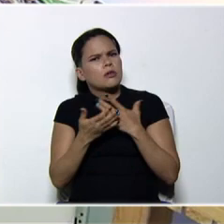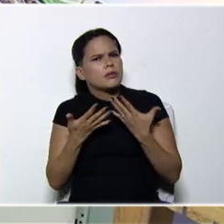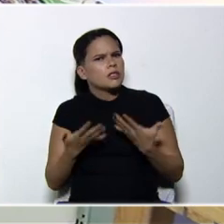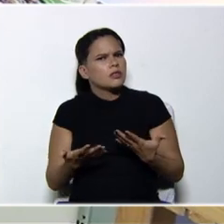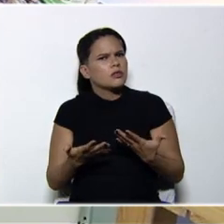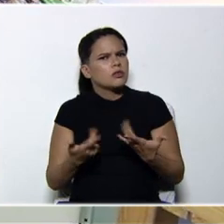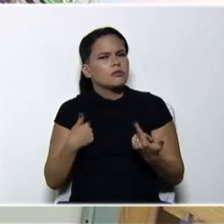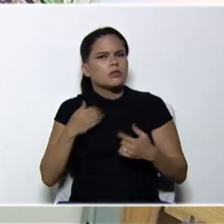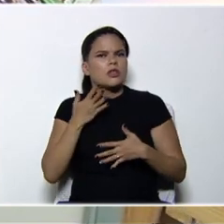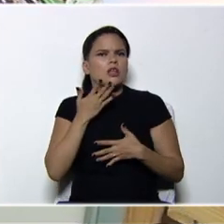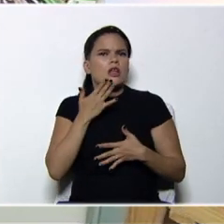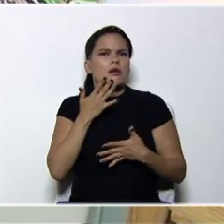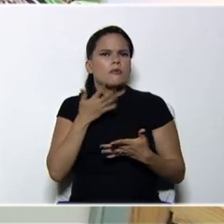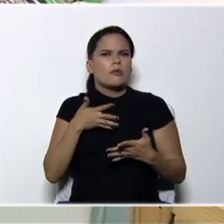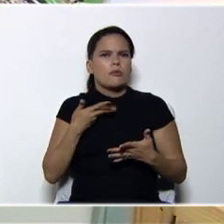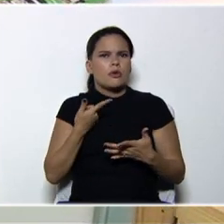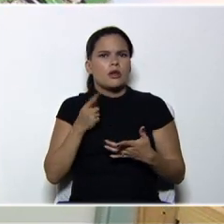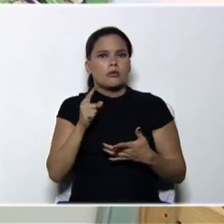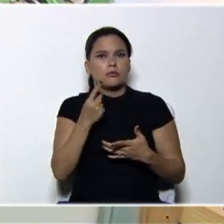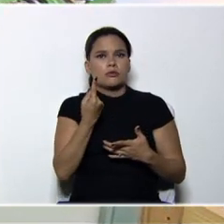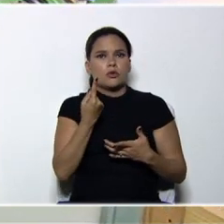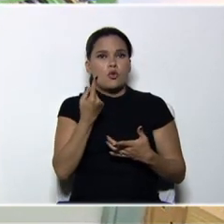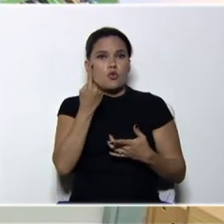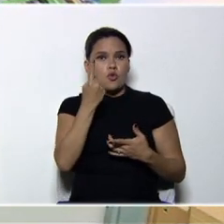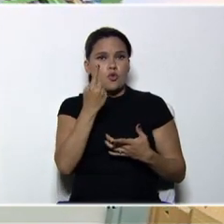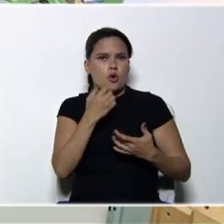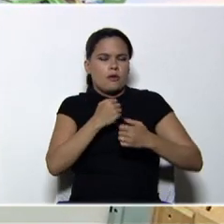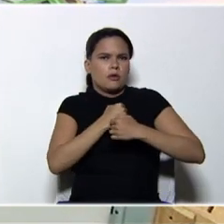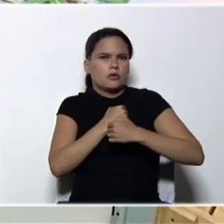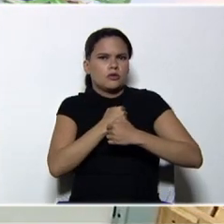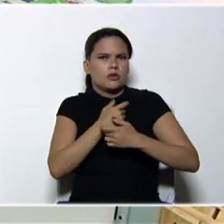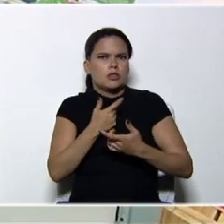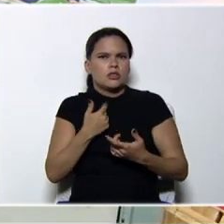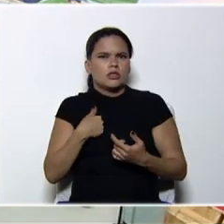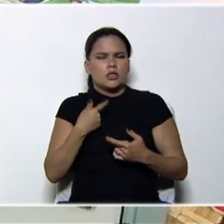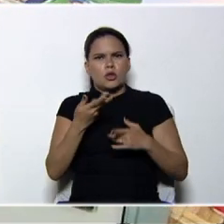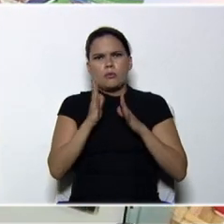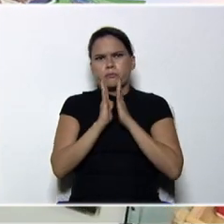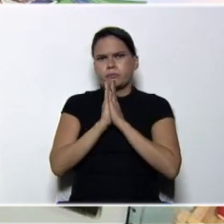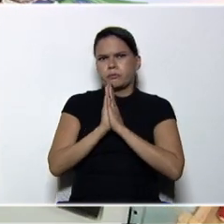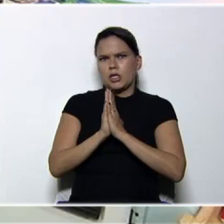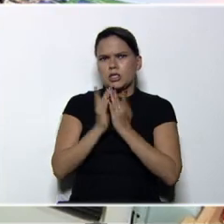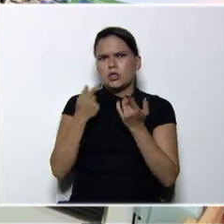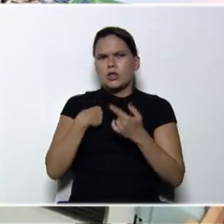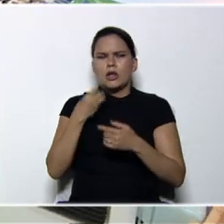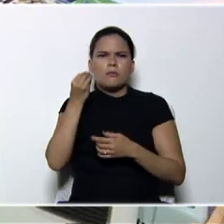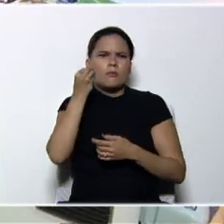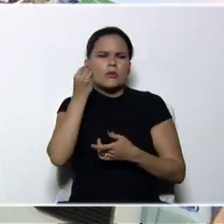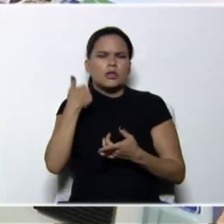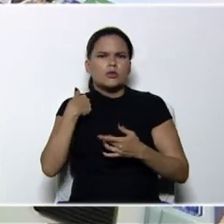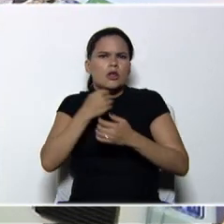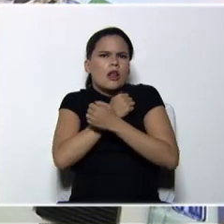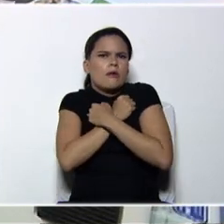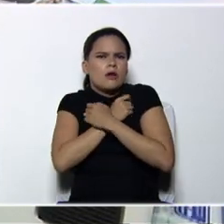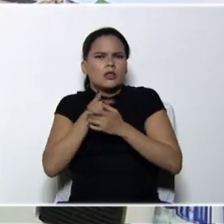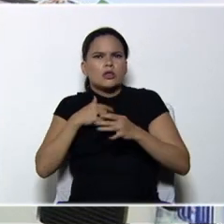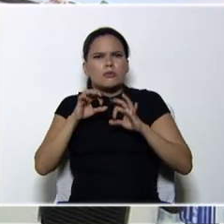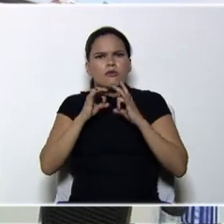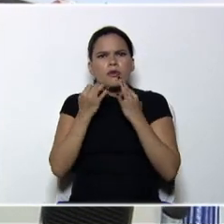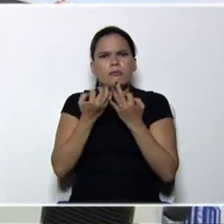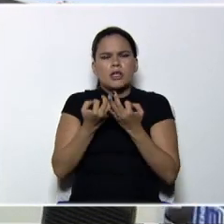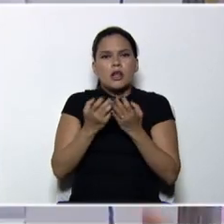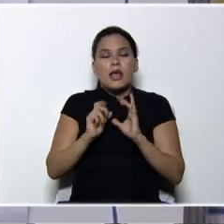Y por ejemplo, podría agregar un abrazo. Entonces, si yo pido la bendición, le doy el beso y el abrazo a mi familia,